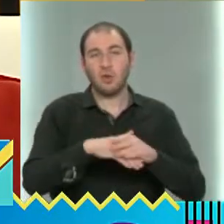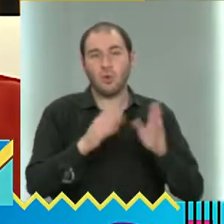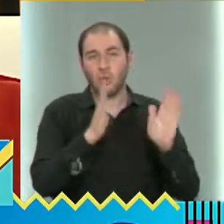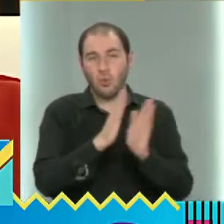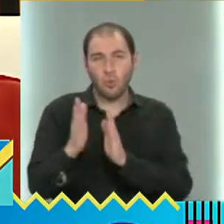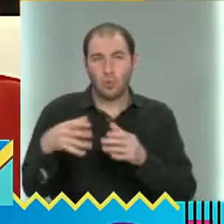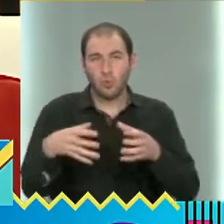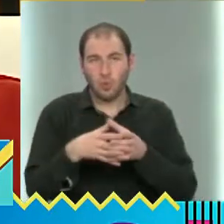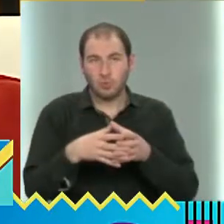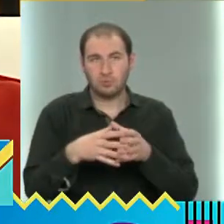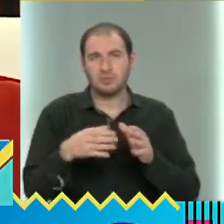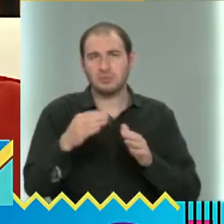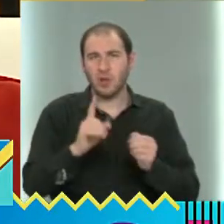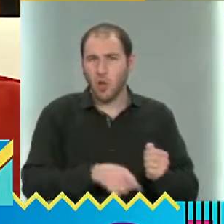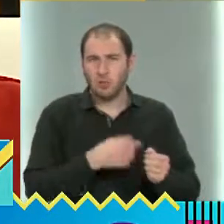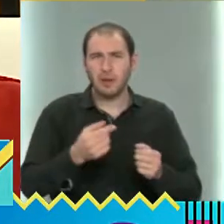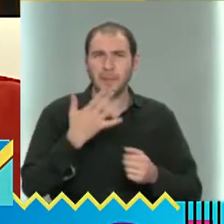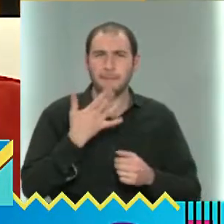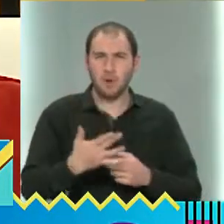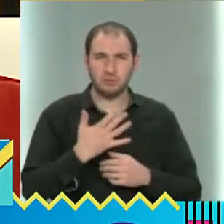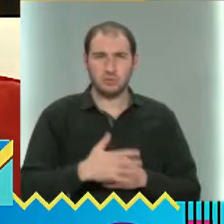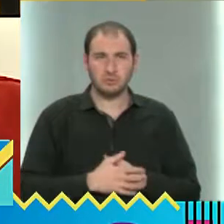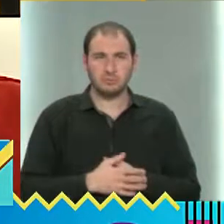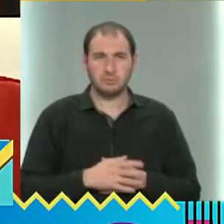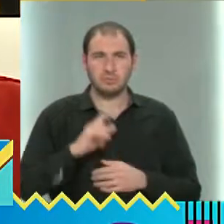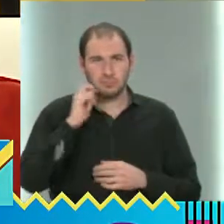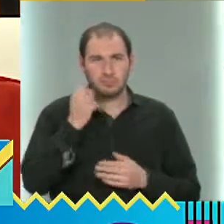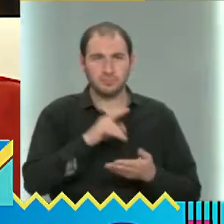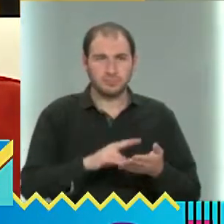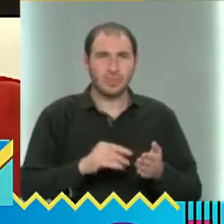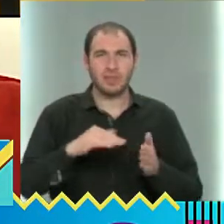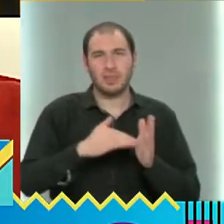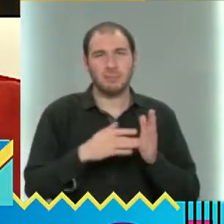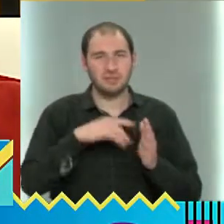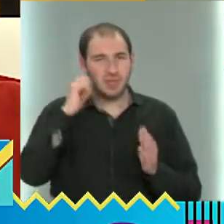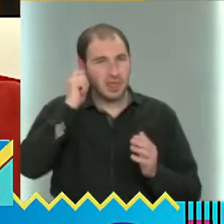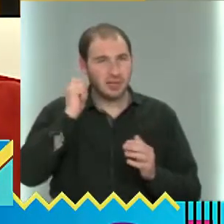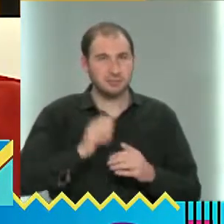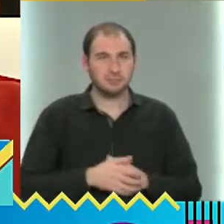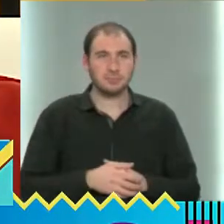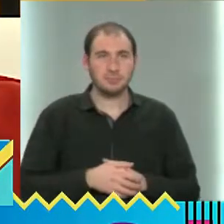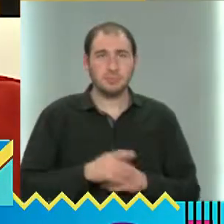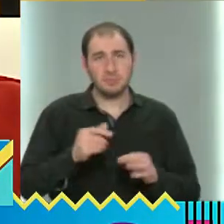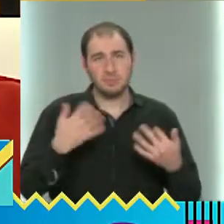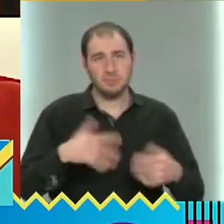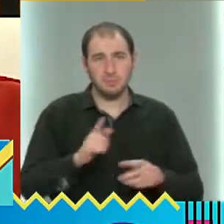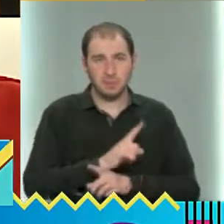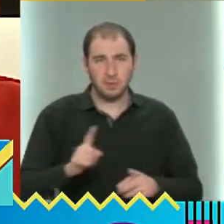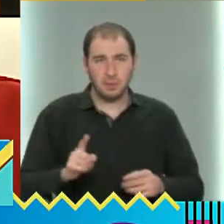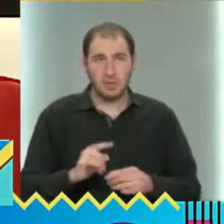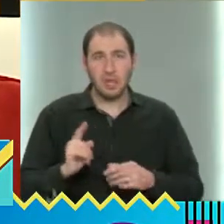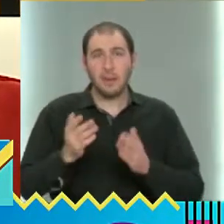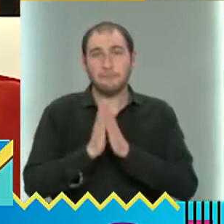y tenés clásicos hermosos, muy lindos para leer según las edades, y no son caros. Y tenés